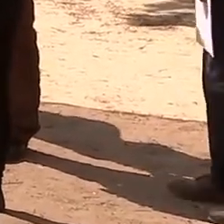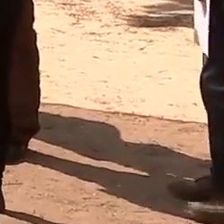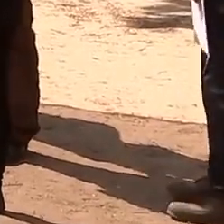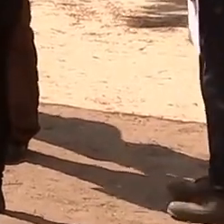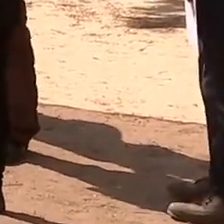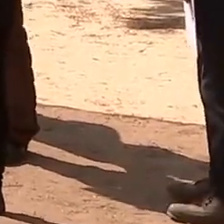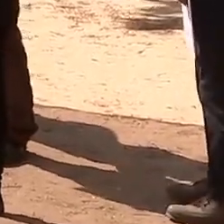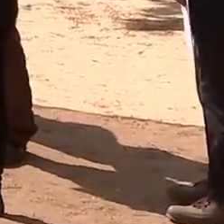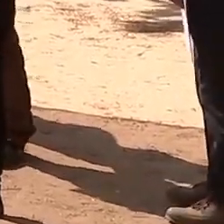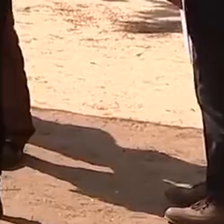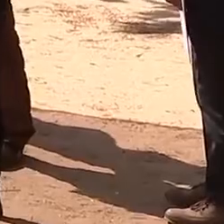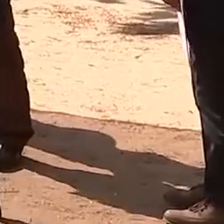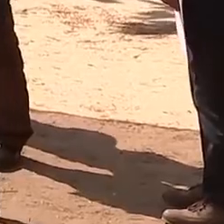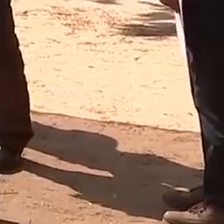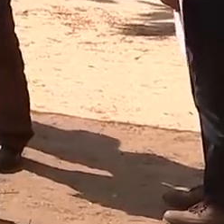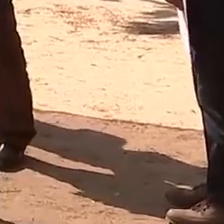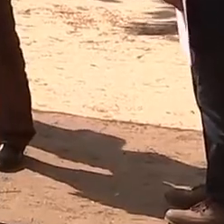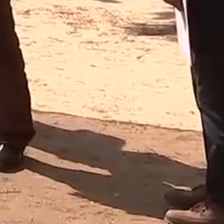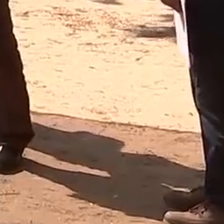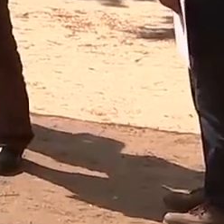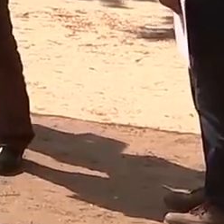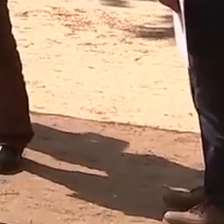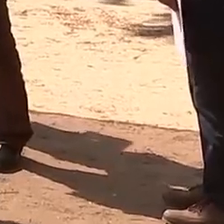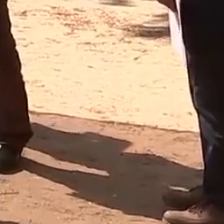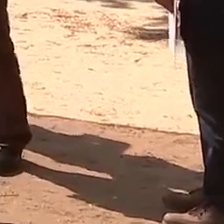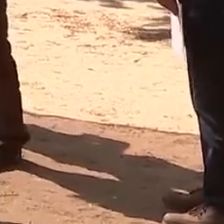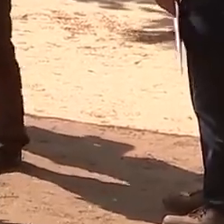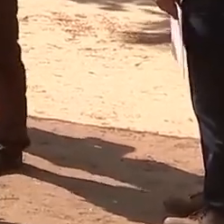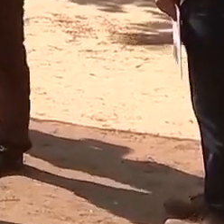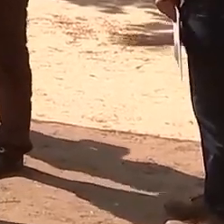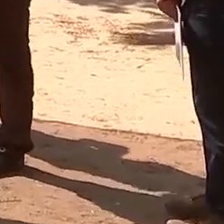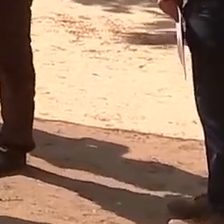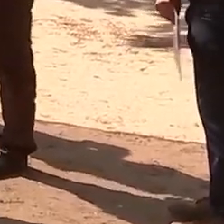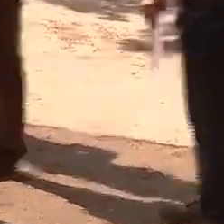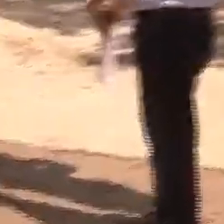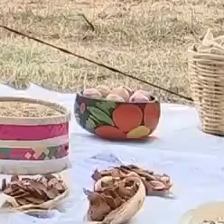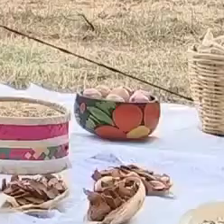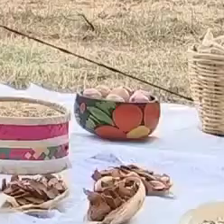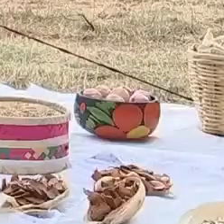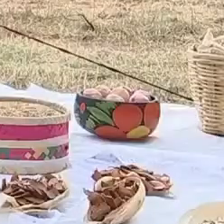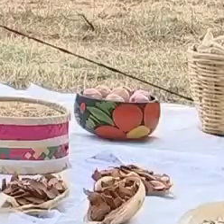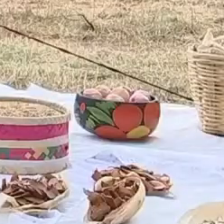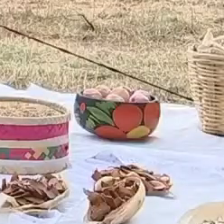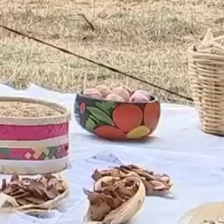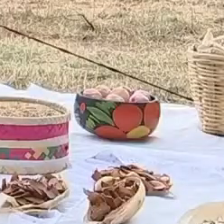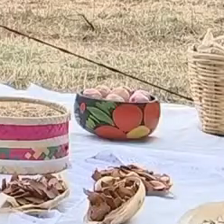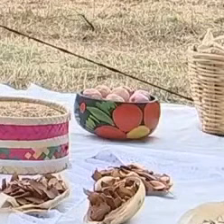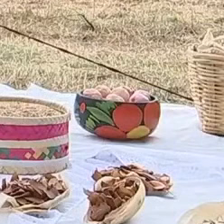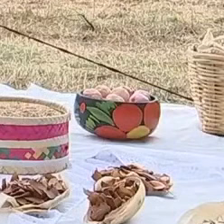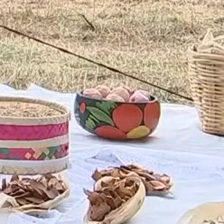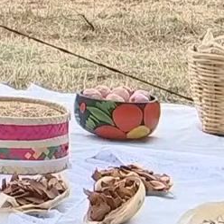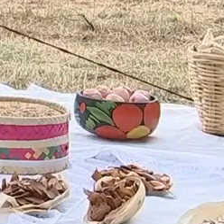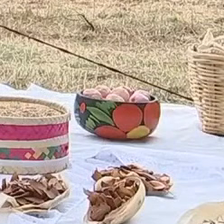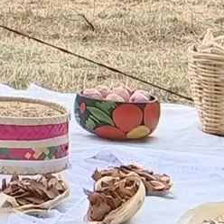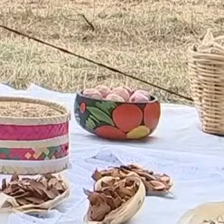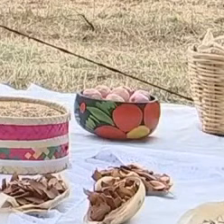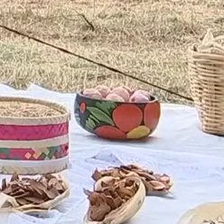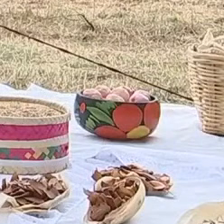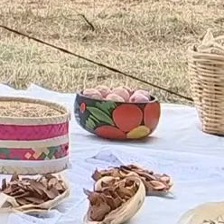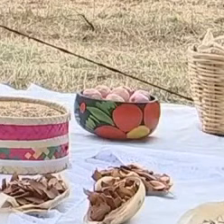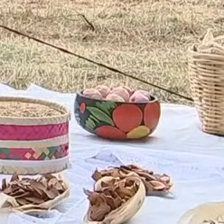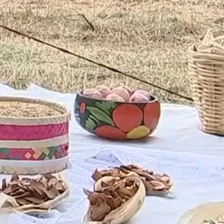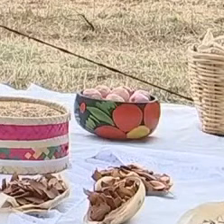zona. Aquí hay una variedad de semillas, como usted puede ver, el cacao. La calabaza,